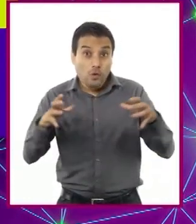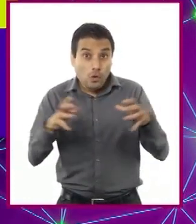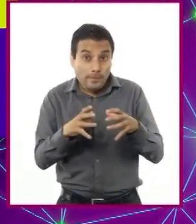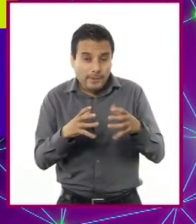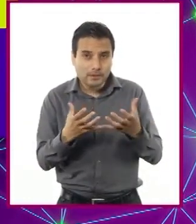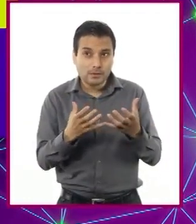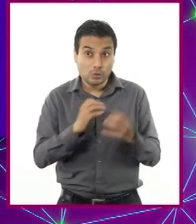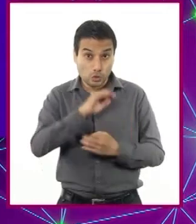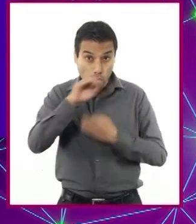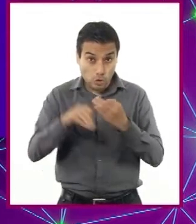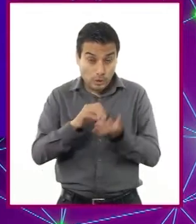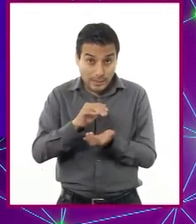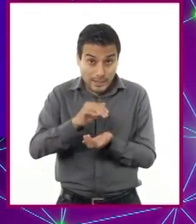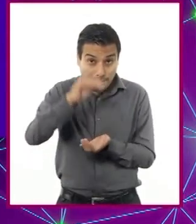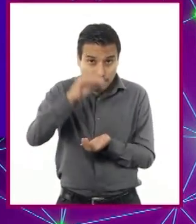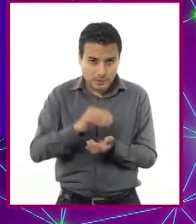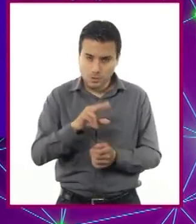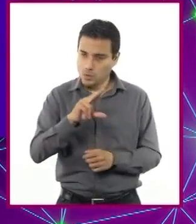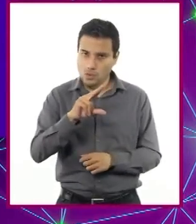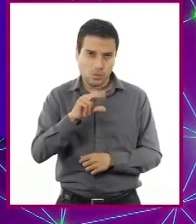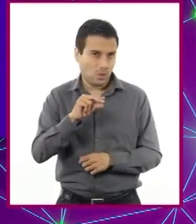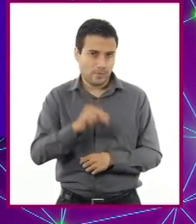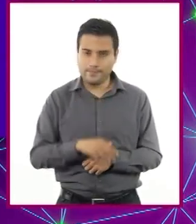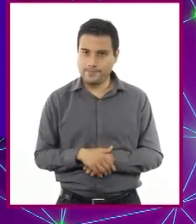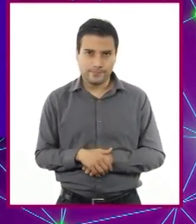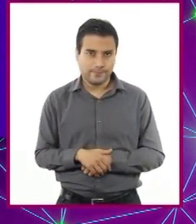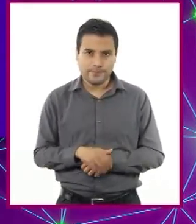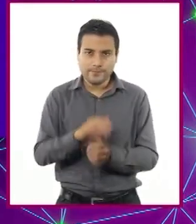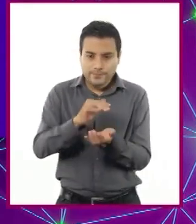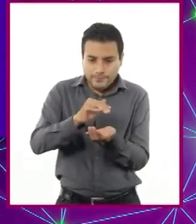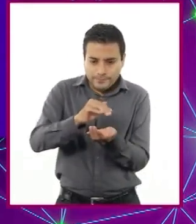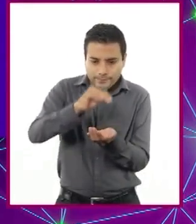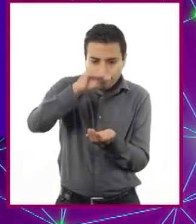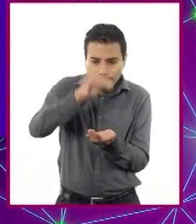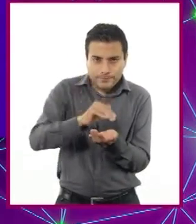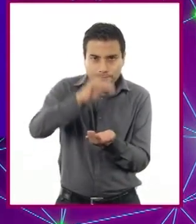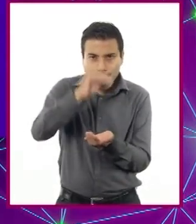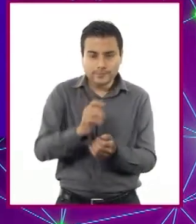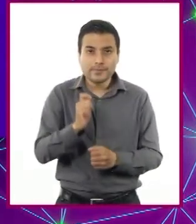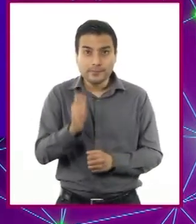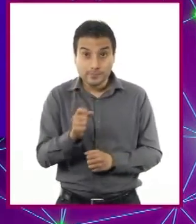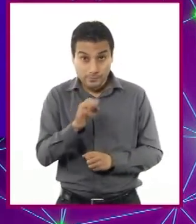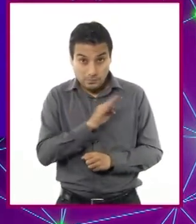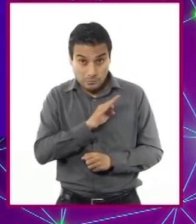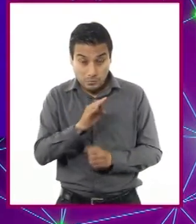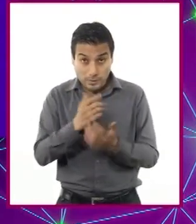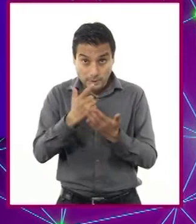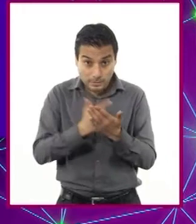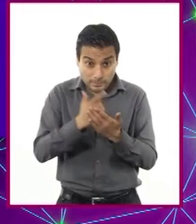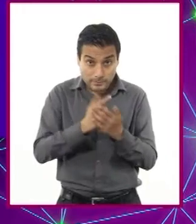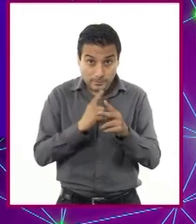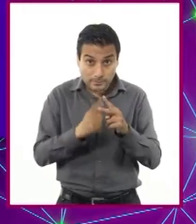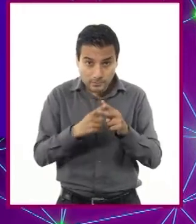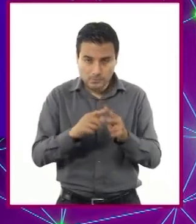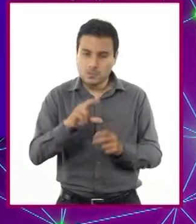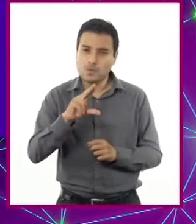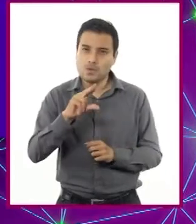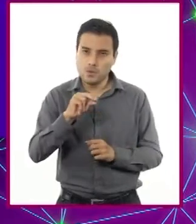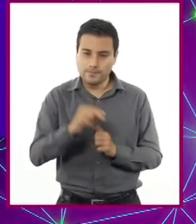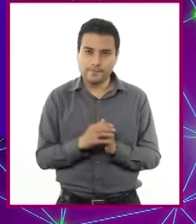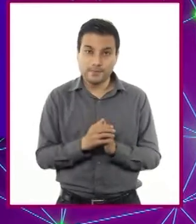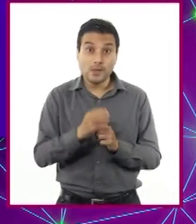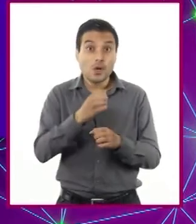capacidad. La capacidad no es una cualidad que pueda ser medida en cualquier objeto. Los objetos